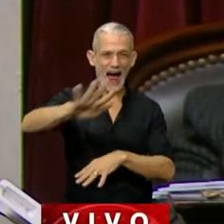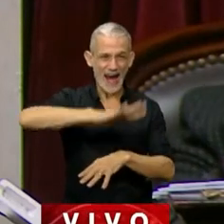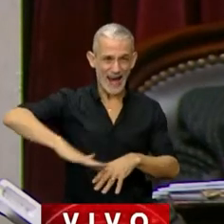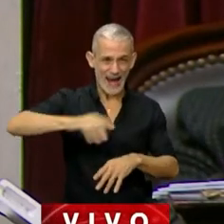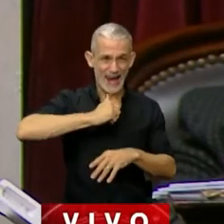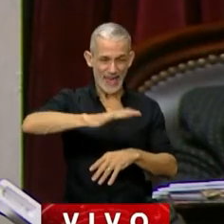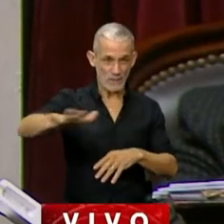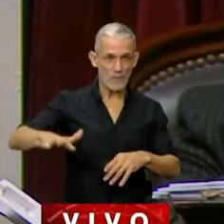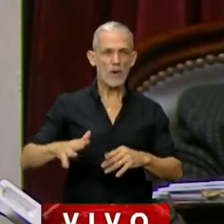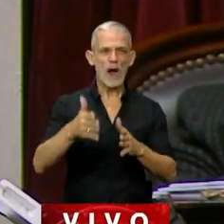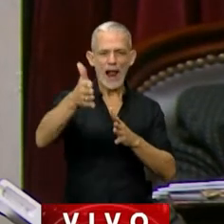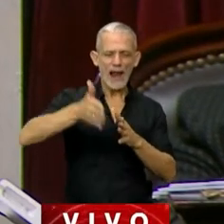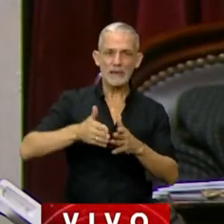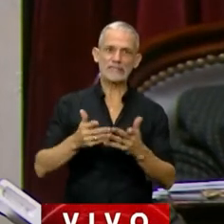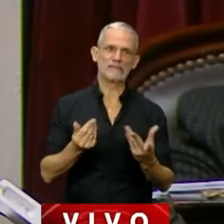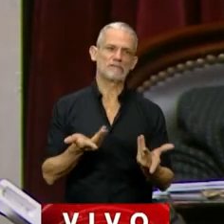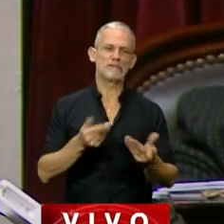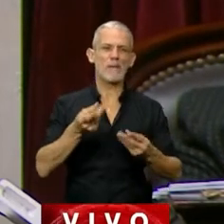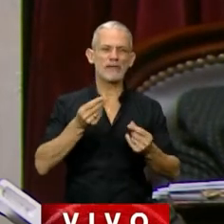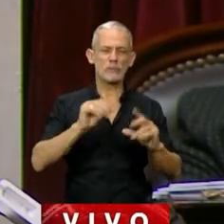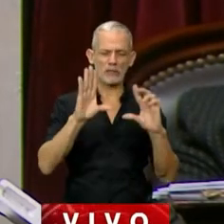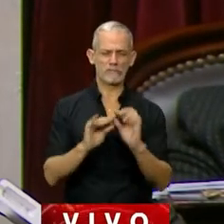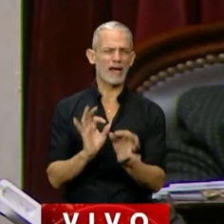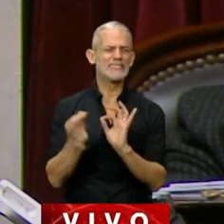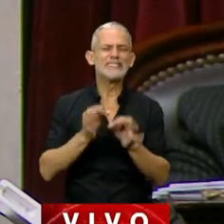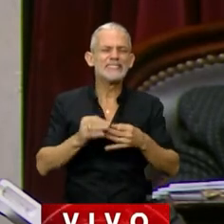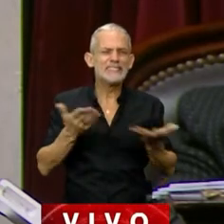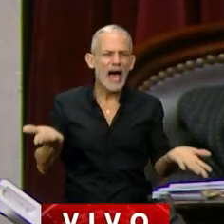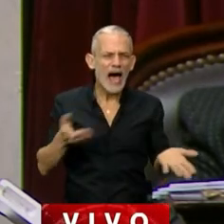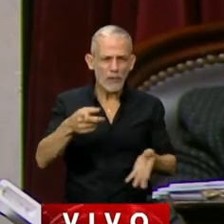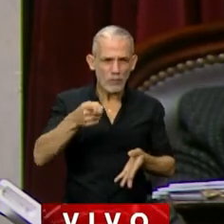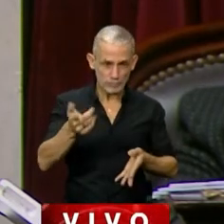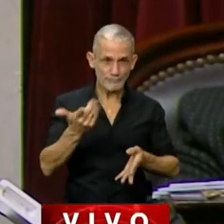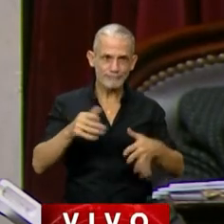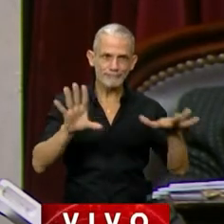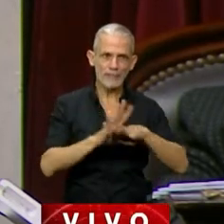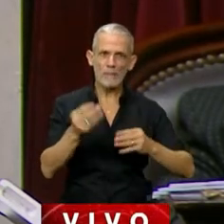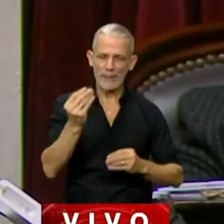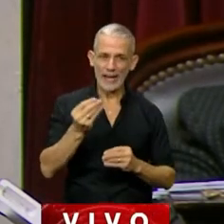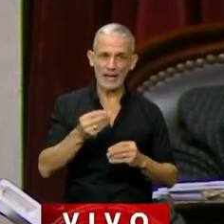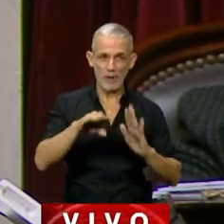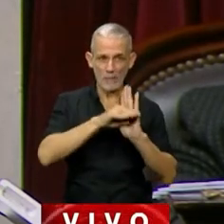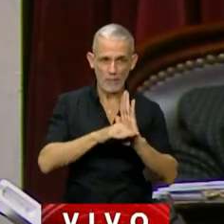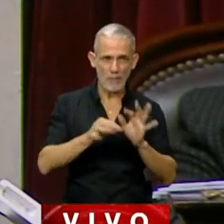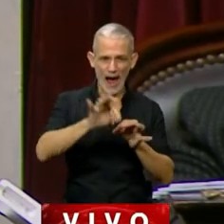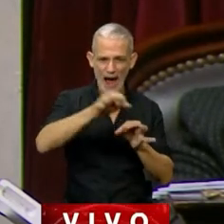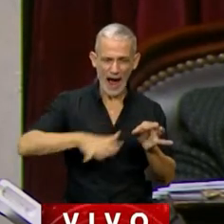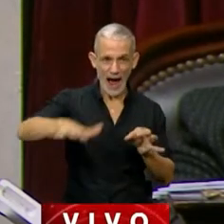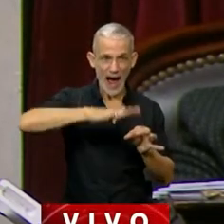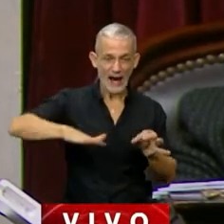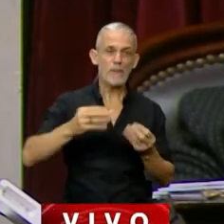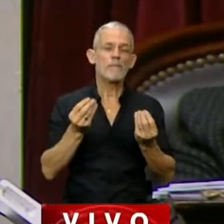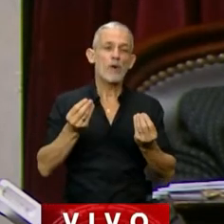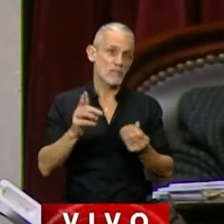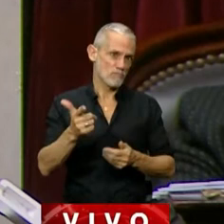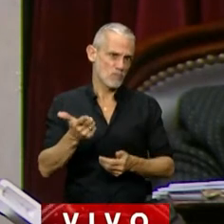área marina protegida limitaría nuestro presupuesto a centavos, y eso se relaciona con la efectiva implementación de las áreas marinas, con no